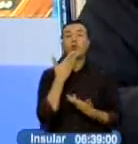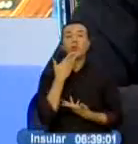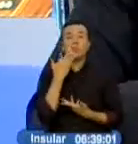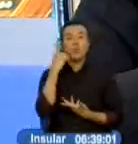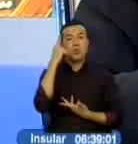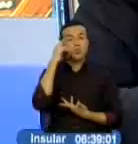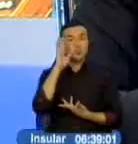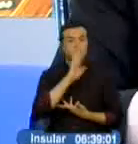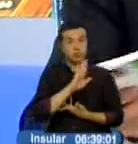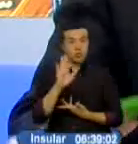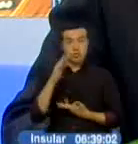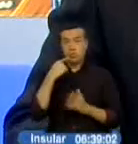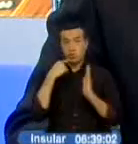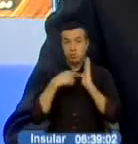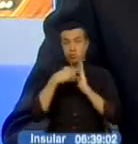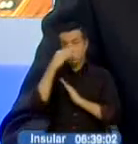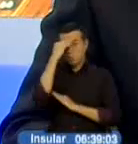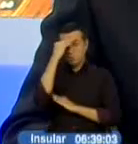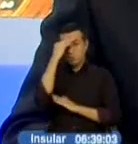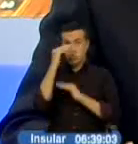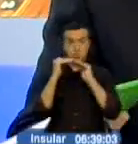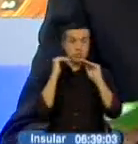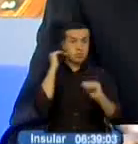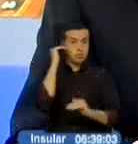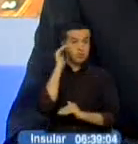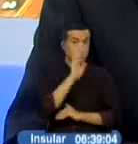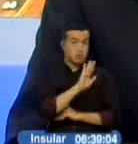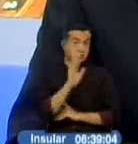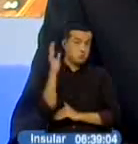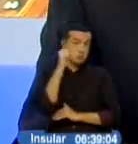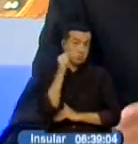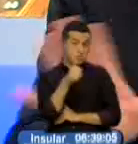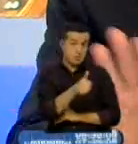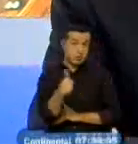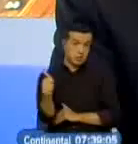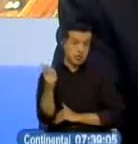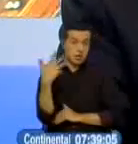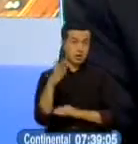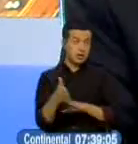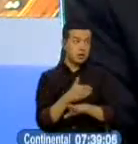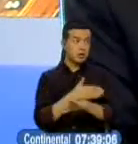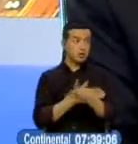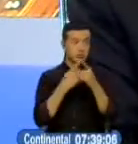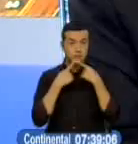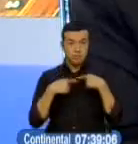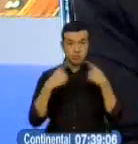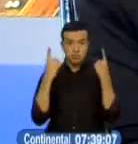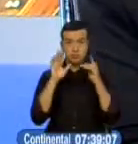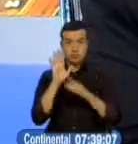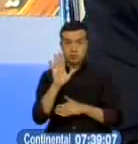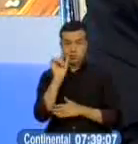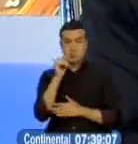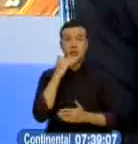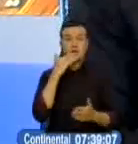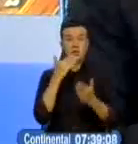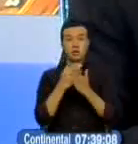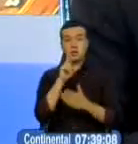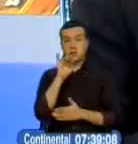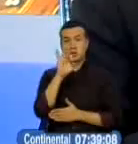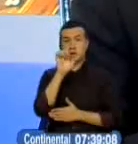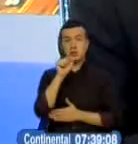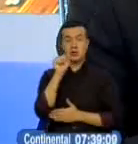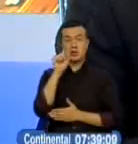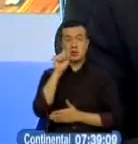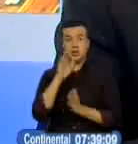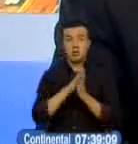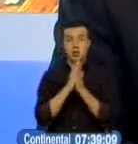en relación, en este caso, de la educación, para que ustedes saquen sus conclusiones. Antes de terminar rapidito, Chiqui, gracias Rita Toledo por este libro